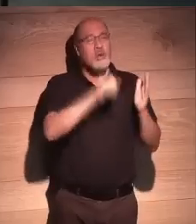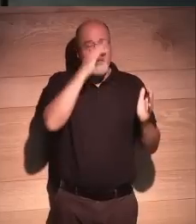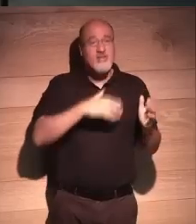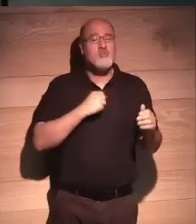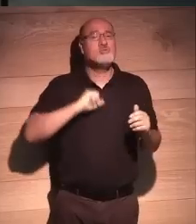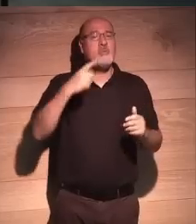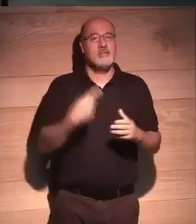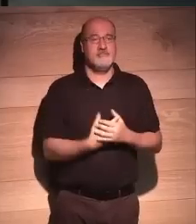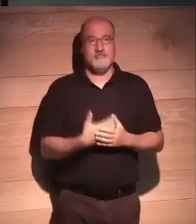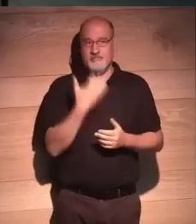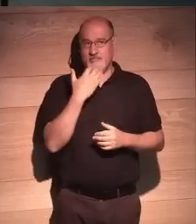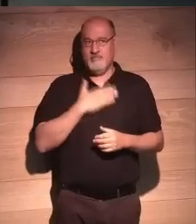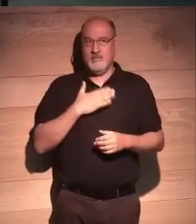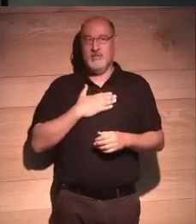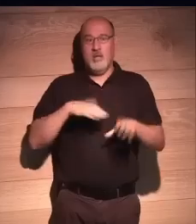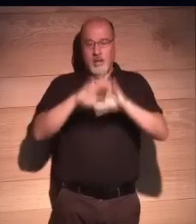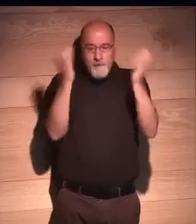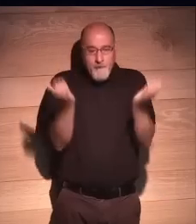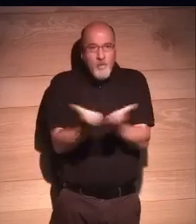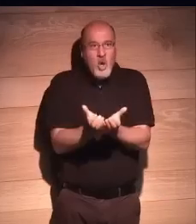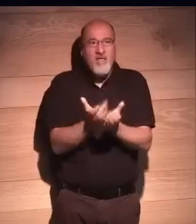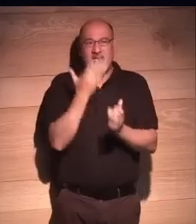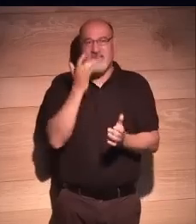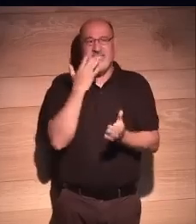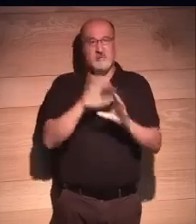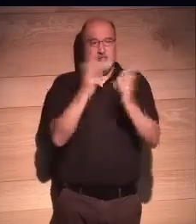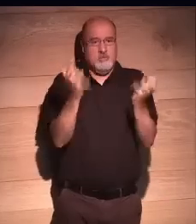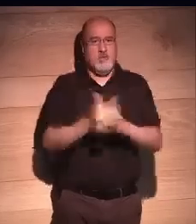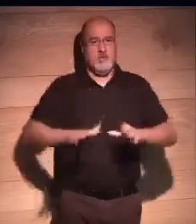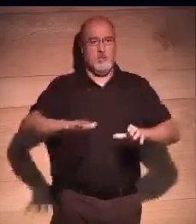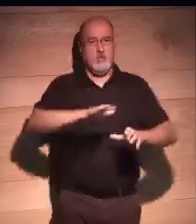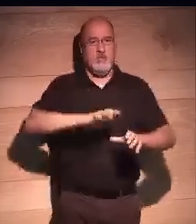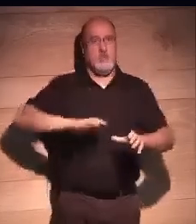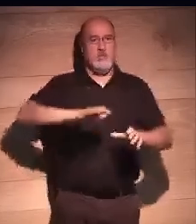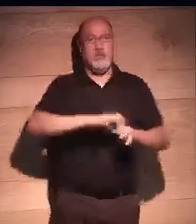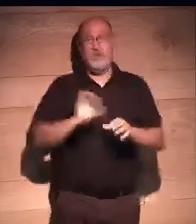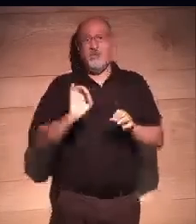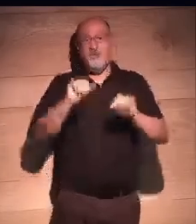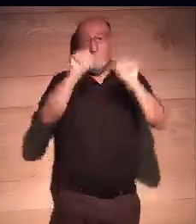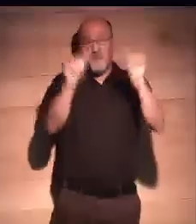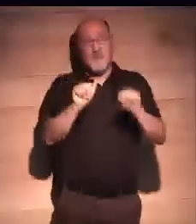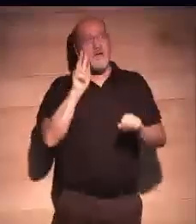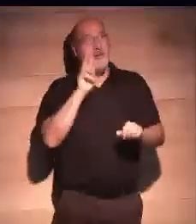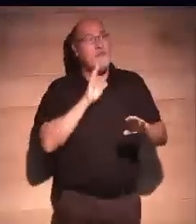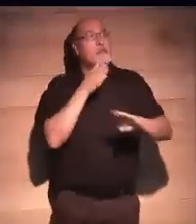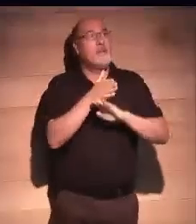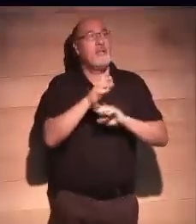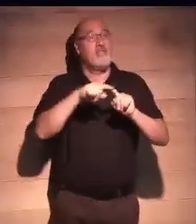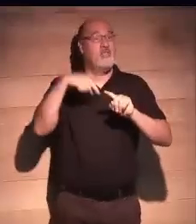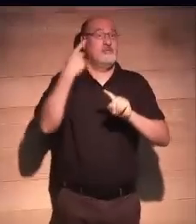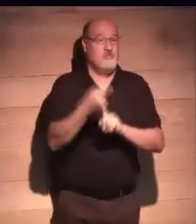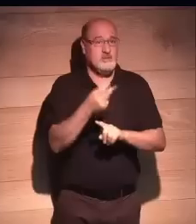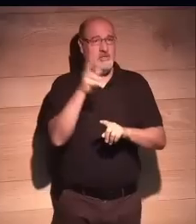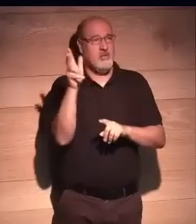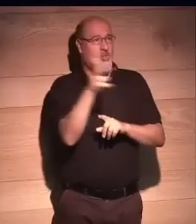entonces nosotros, pues por ejemplo, La Ola de Cristal o los grandes programas los hemos visto un poco más como a modo documental, como quien lo va a ver, pues eso,